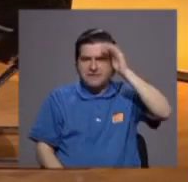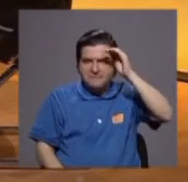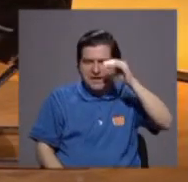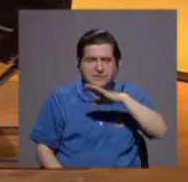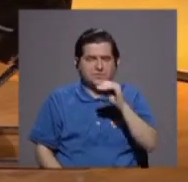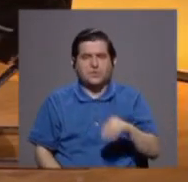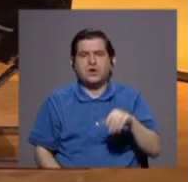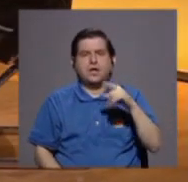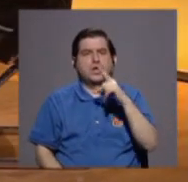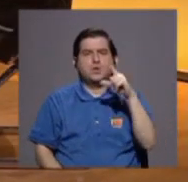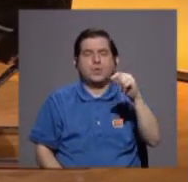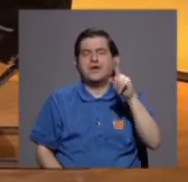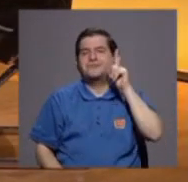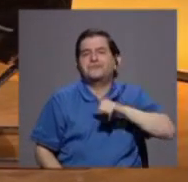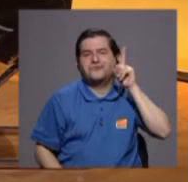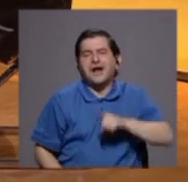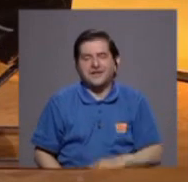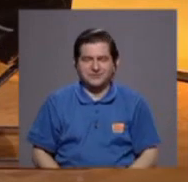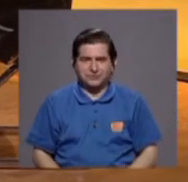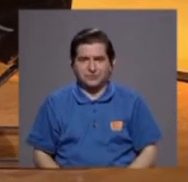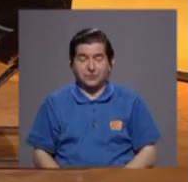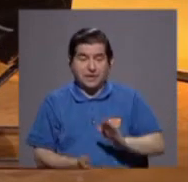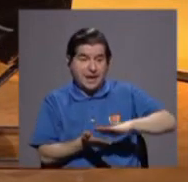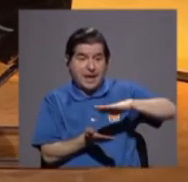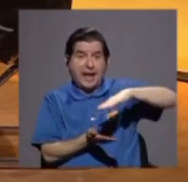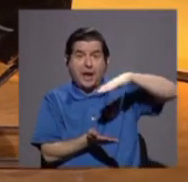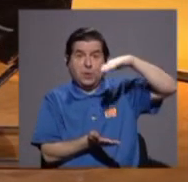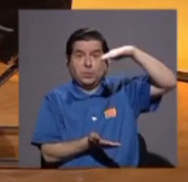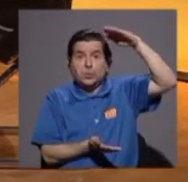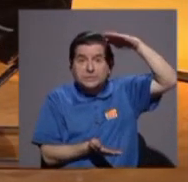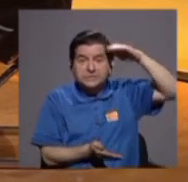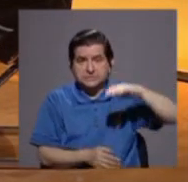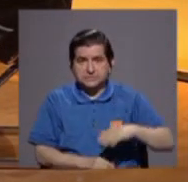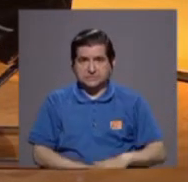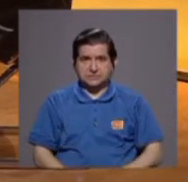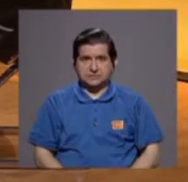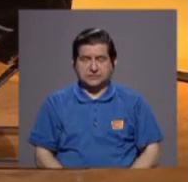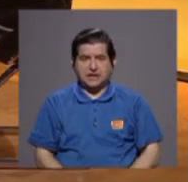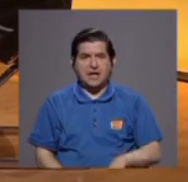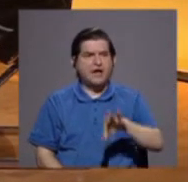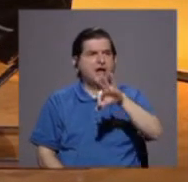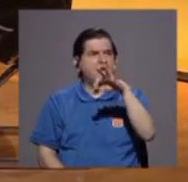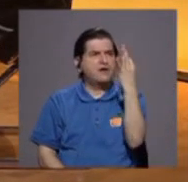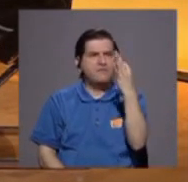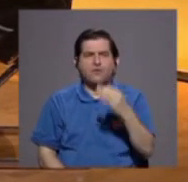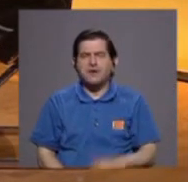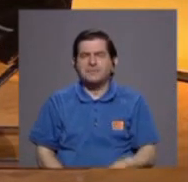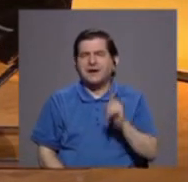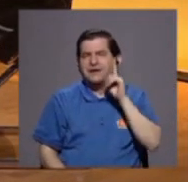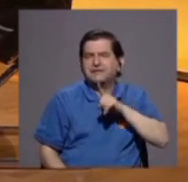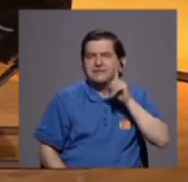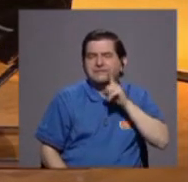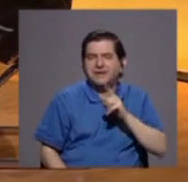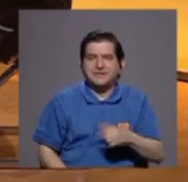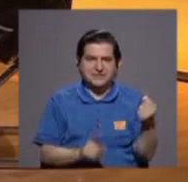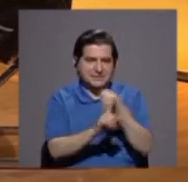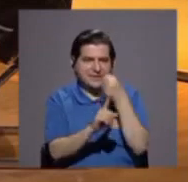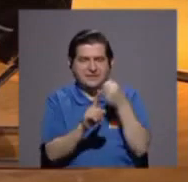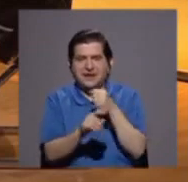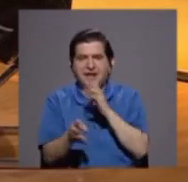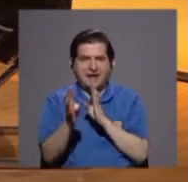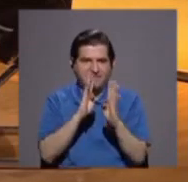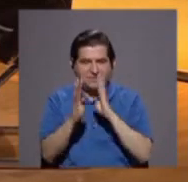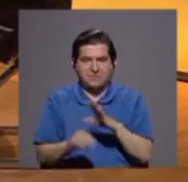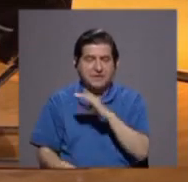en Twitter, el exacerbamiento todavía más de una forma artificial de la violencia verbal